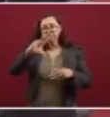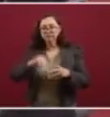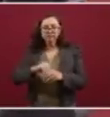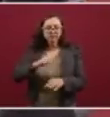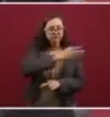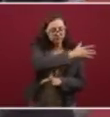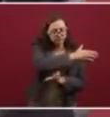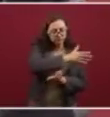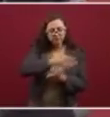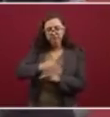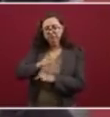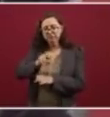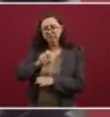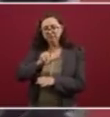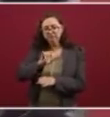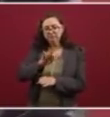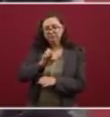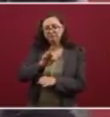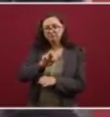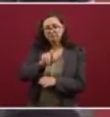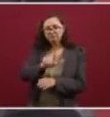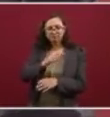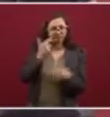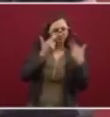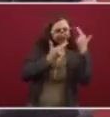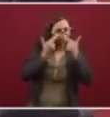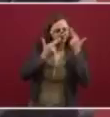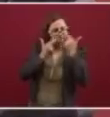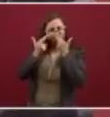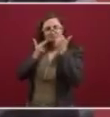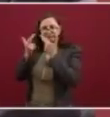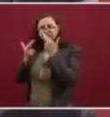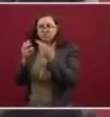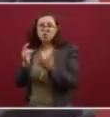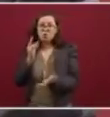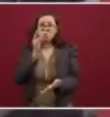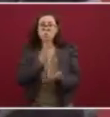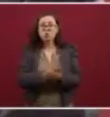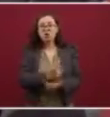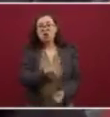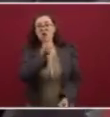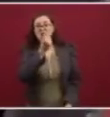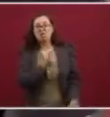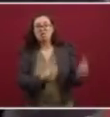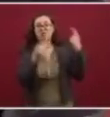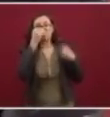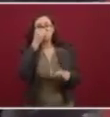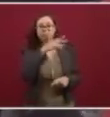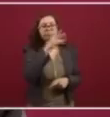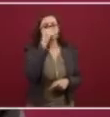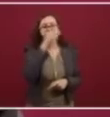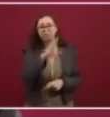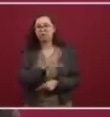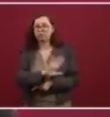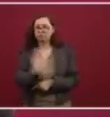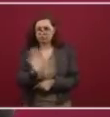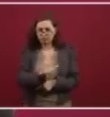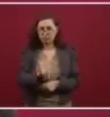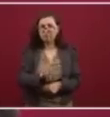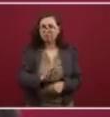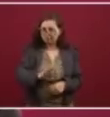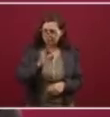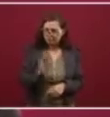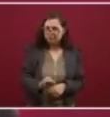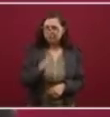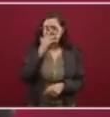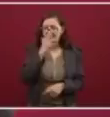neoliberal y no a chivos expiatorios, sino empezar arriba